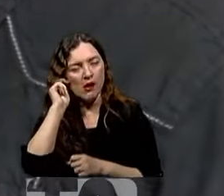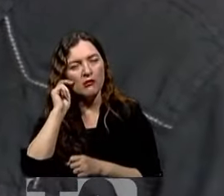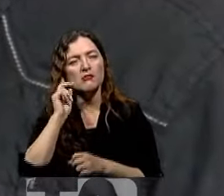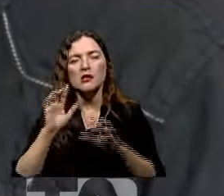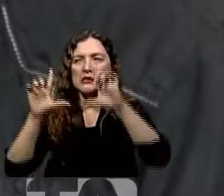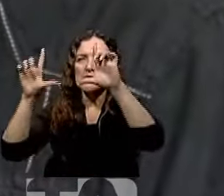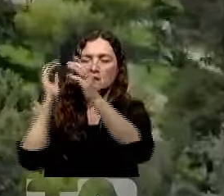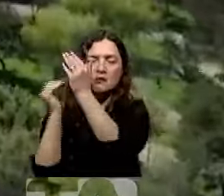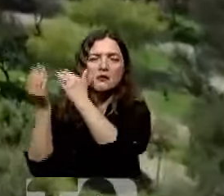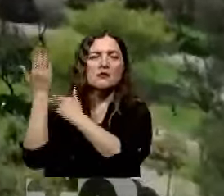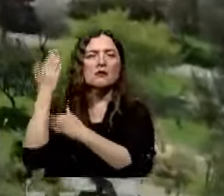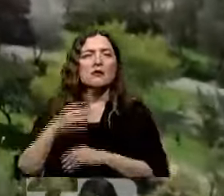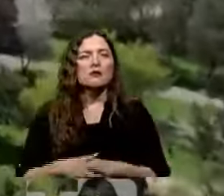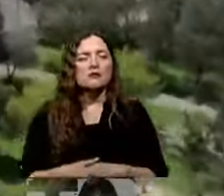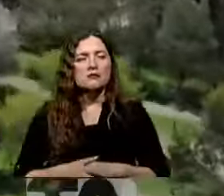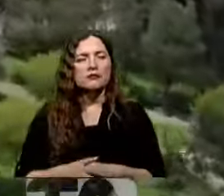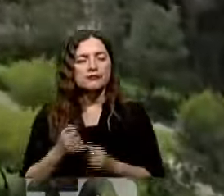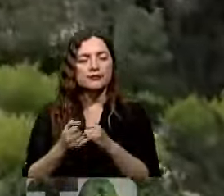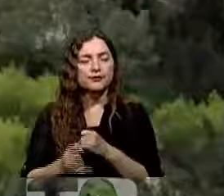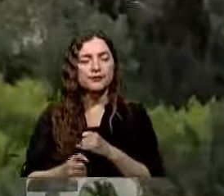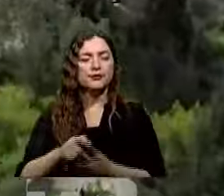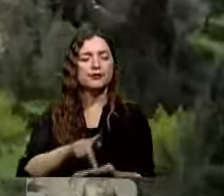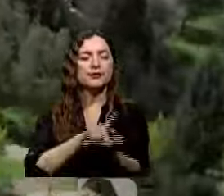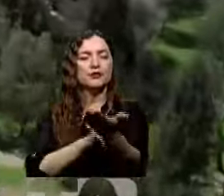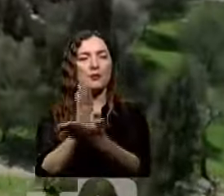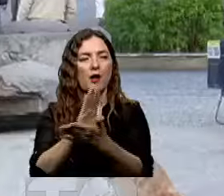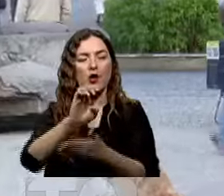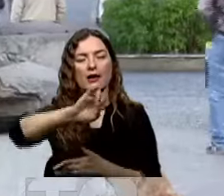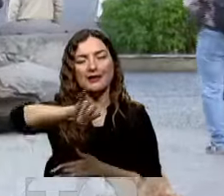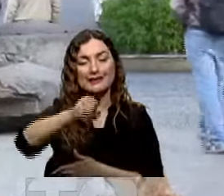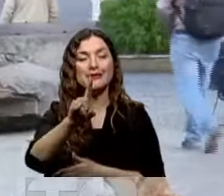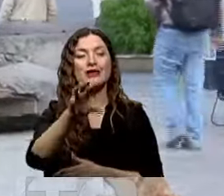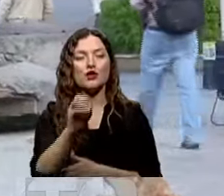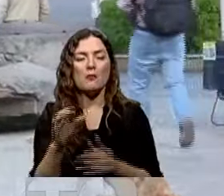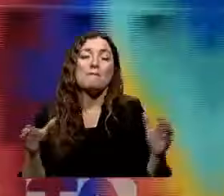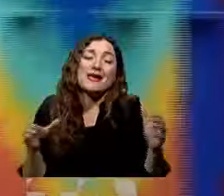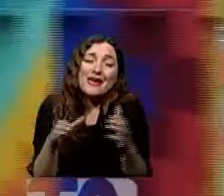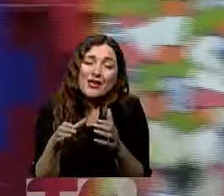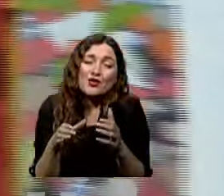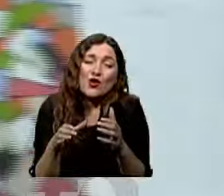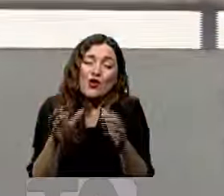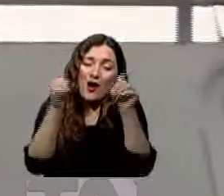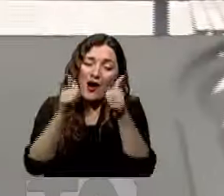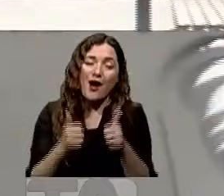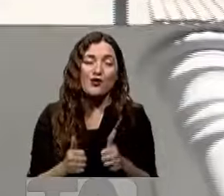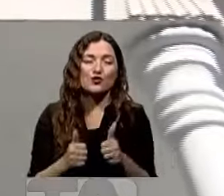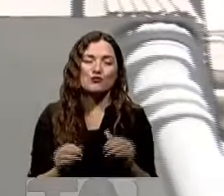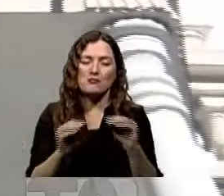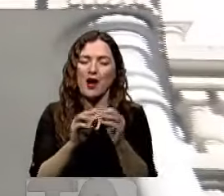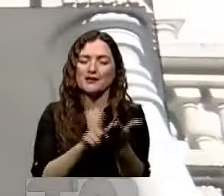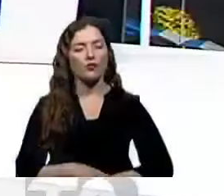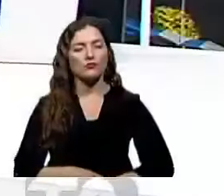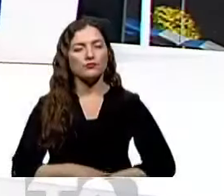cuadros antiguos. Así nos despedimos del tradicional barrio elegido, que aunque es pequeñito, está lleno de arte y mucha